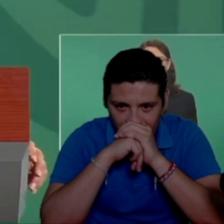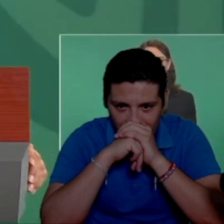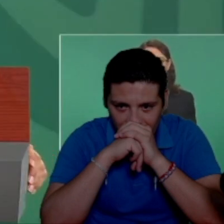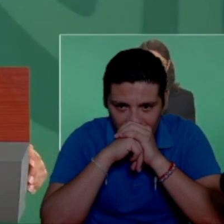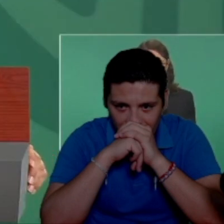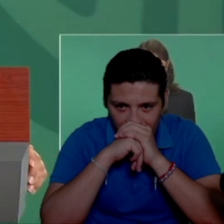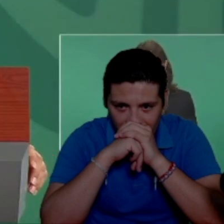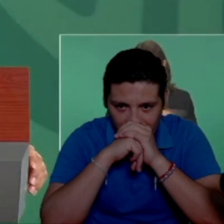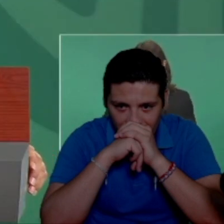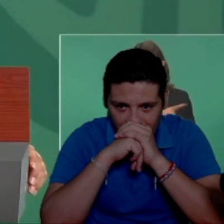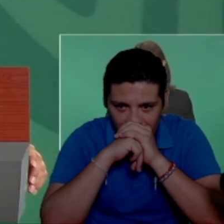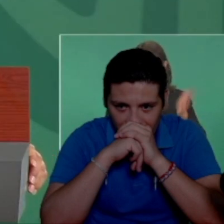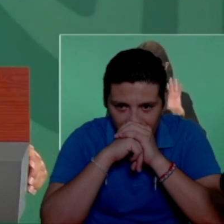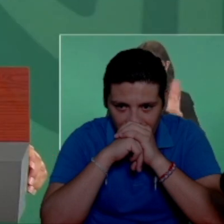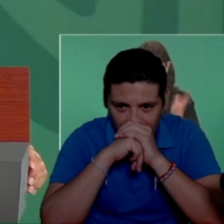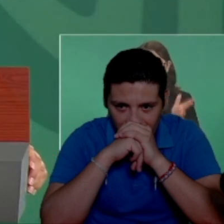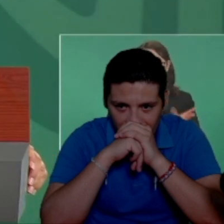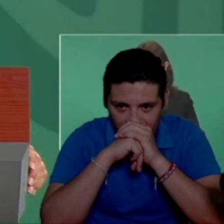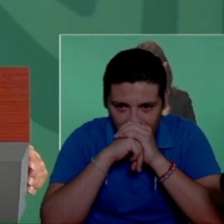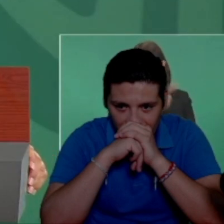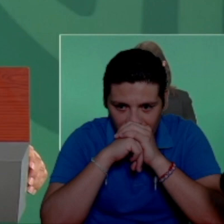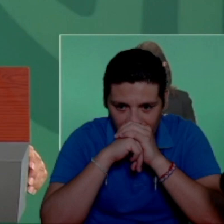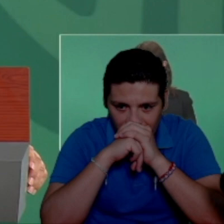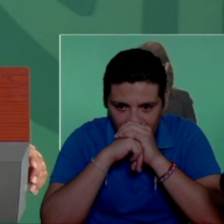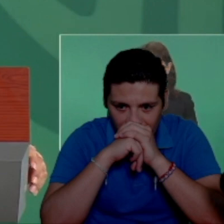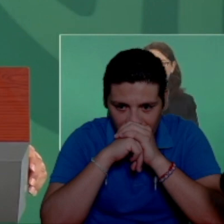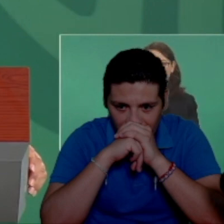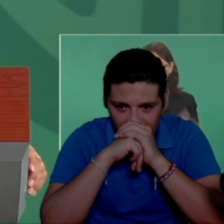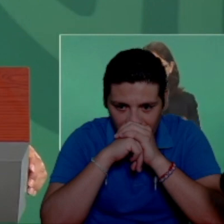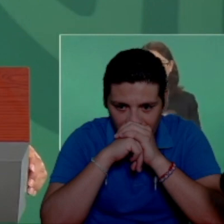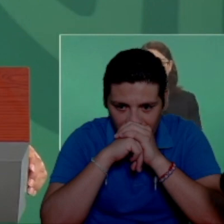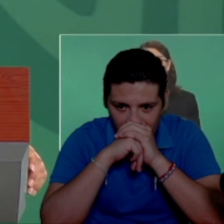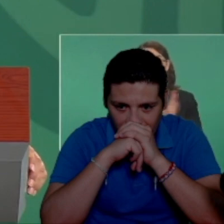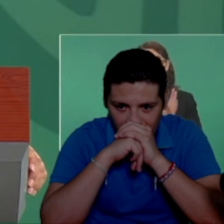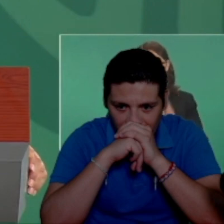tenido la oportunidad, más en su caso, que no ganó.